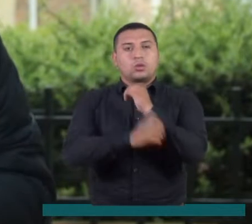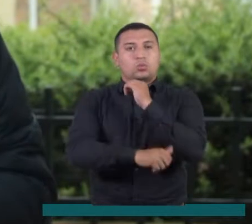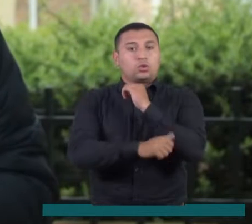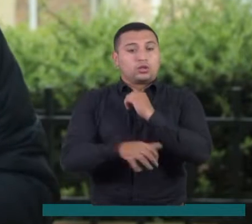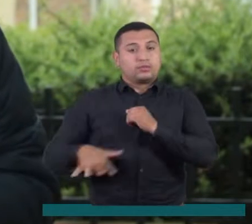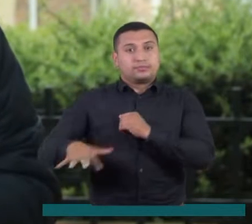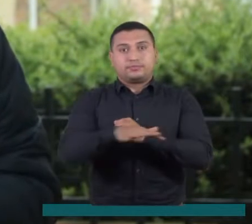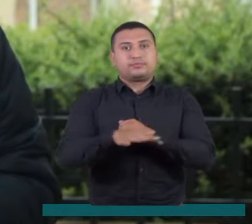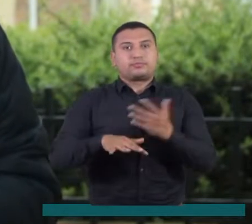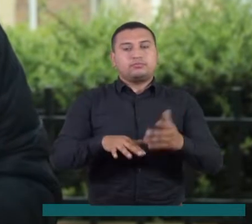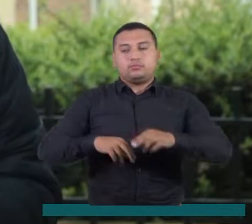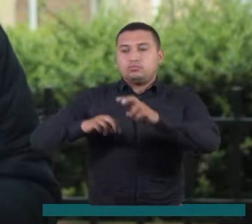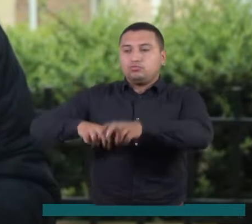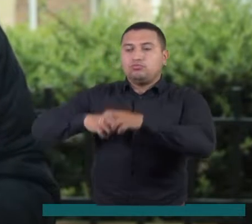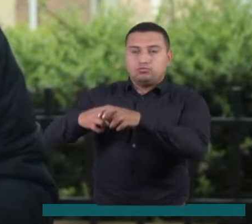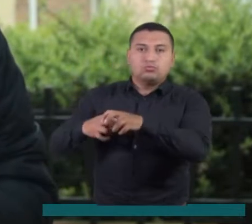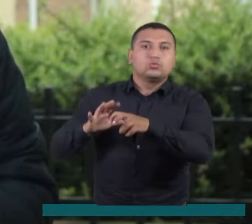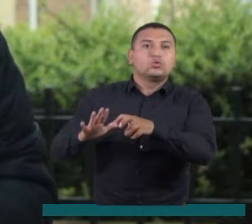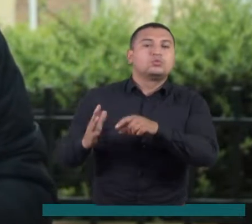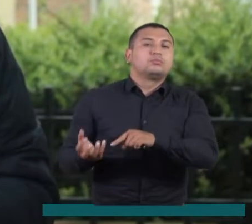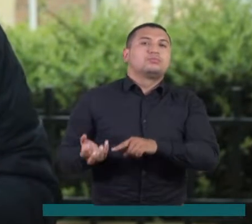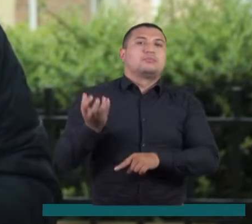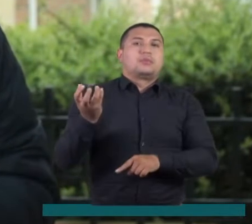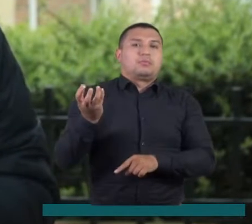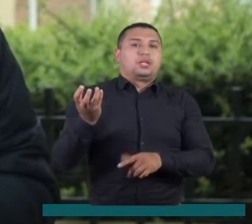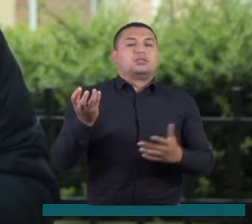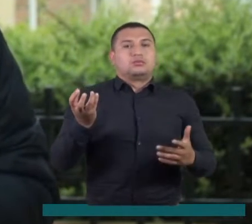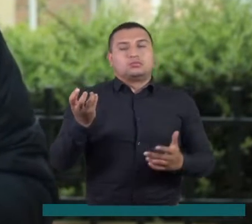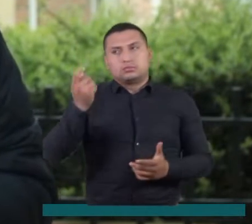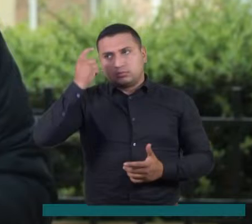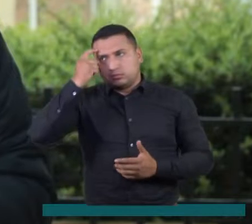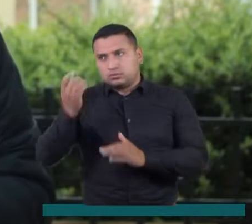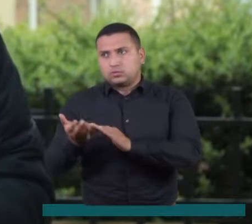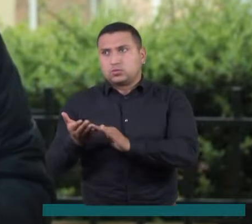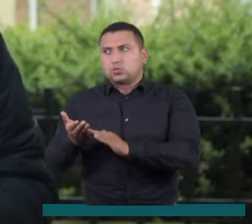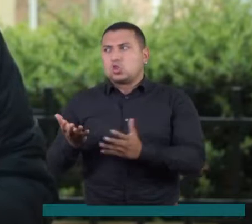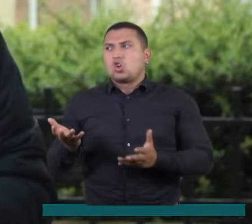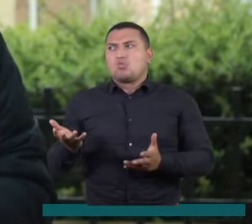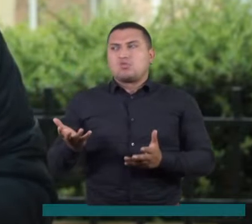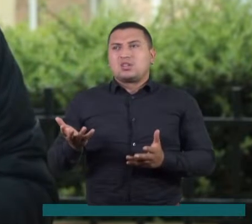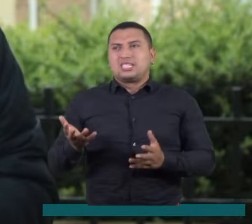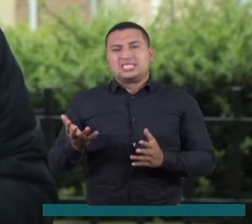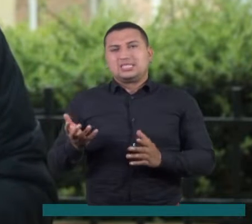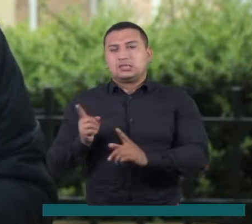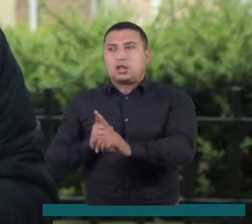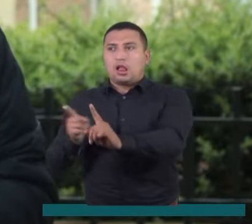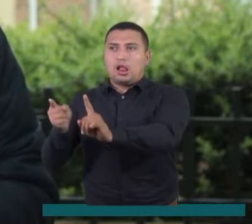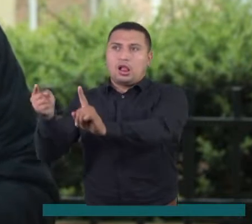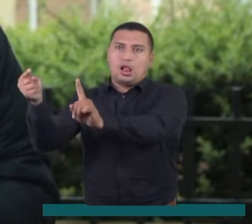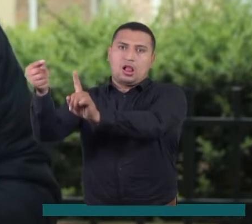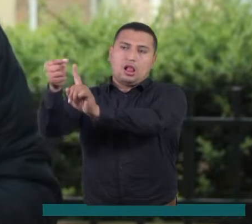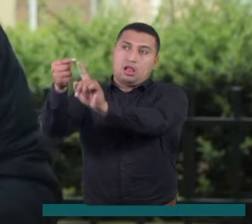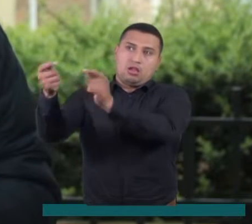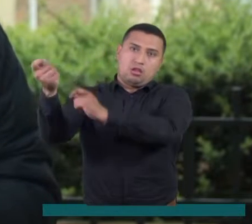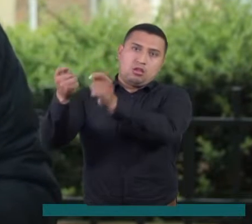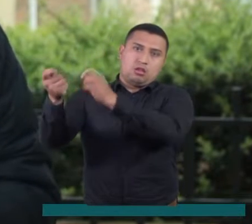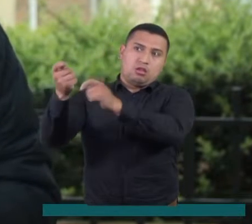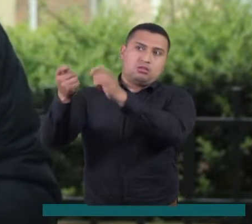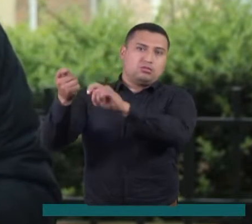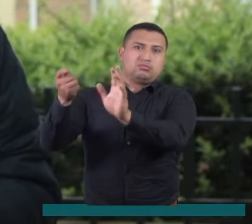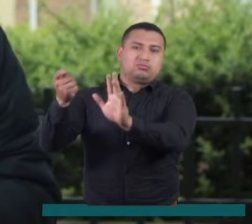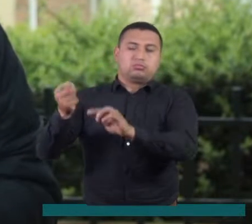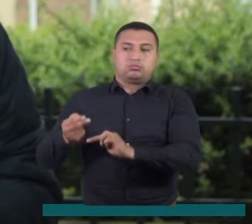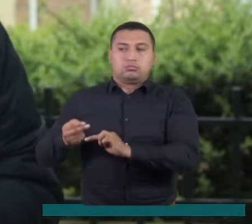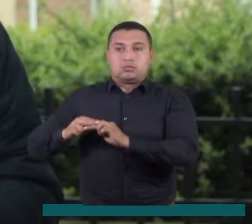En Boyacá, varios agricultores de papa, al parecer, han encontrado la solución para evitar a los intermediarios y así poder